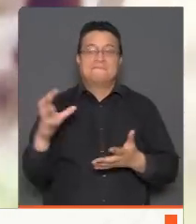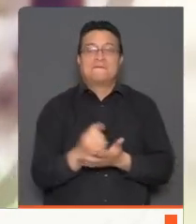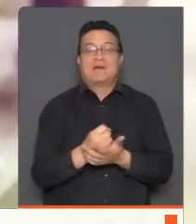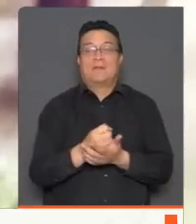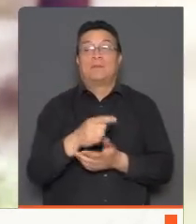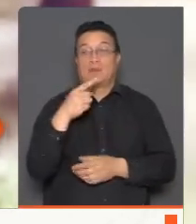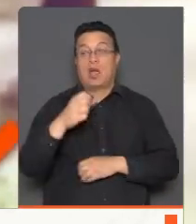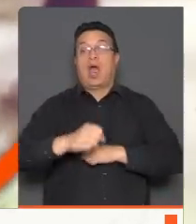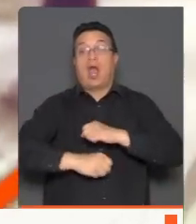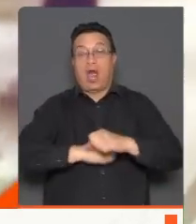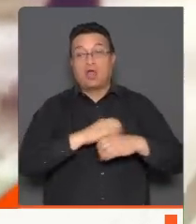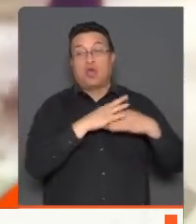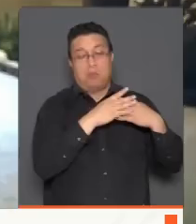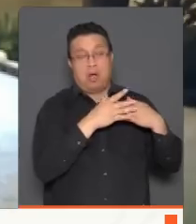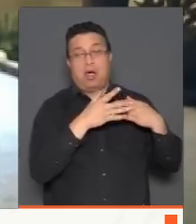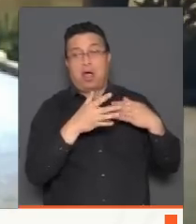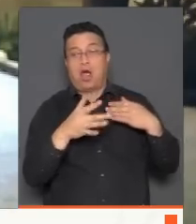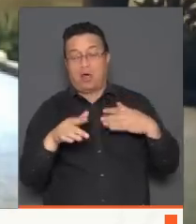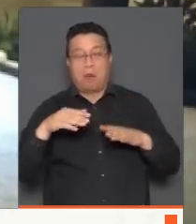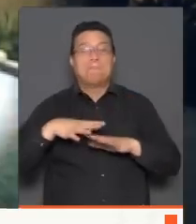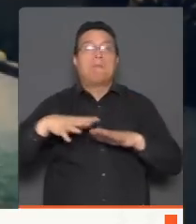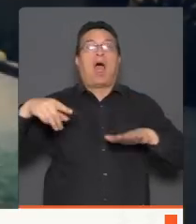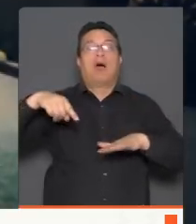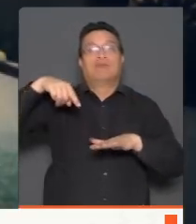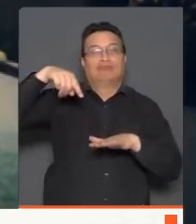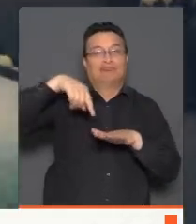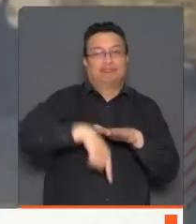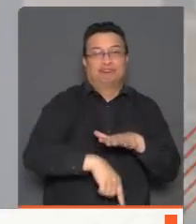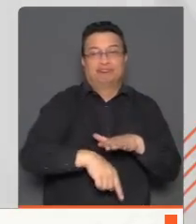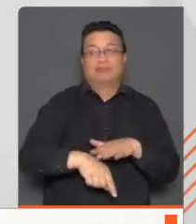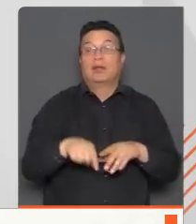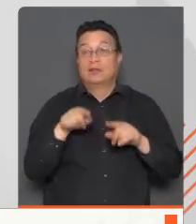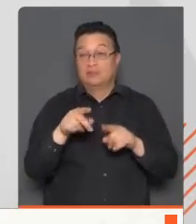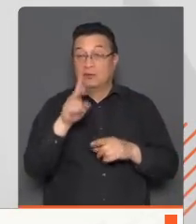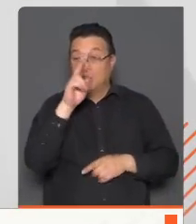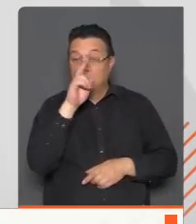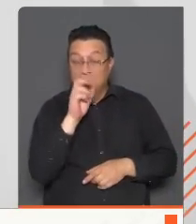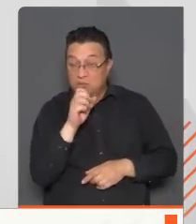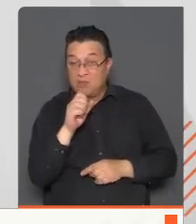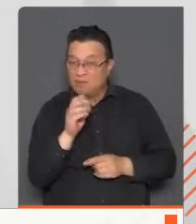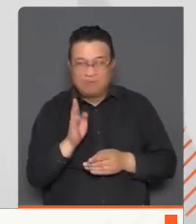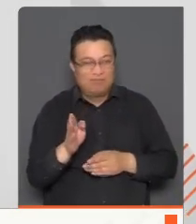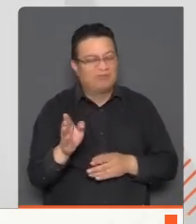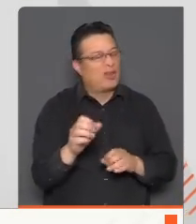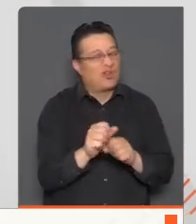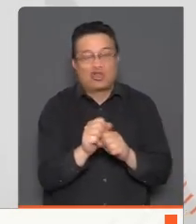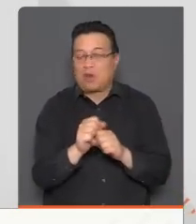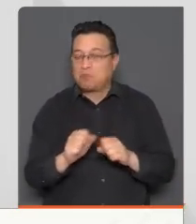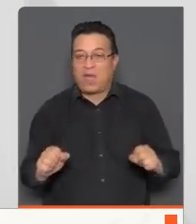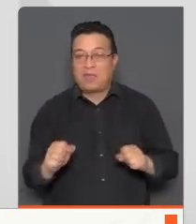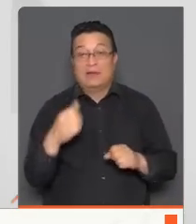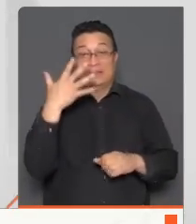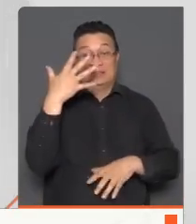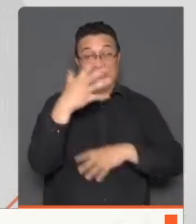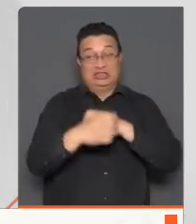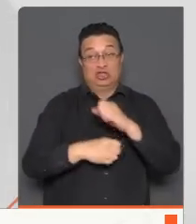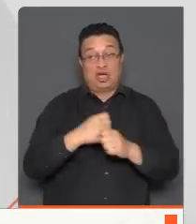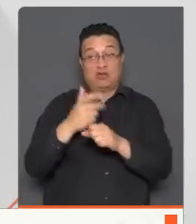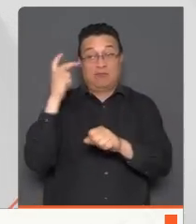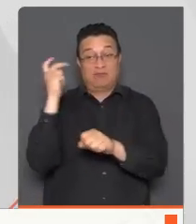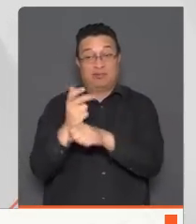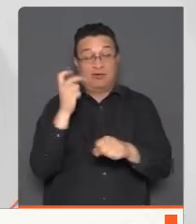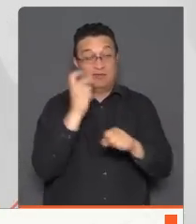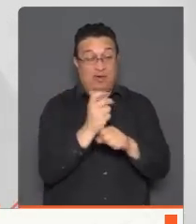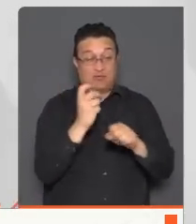los años solo se agudiza, tanto que parece ser insostenible. En los últimos 5 años, los robos con